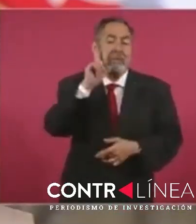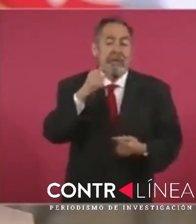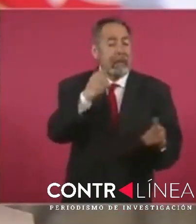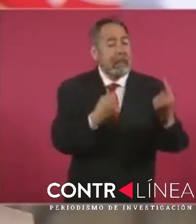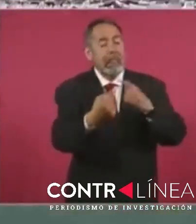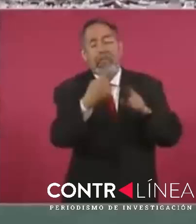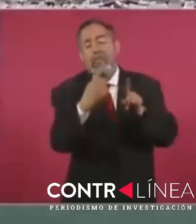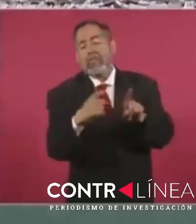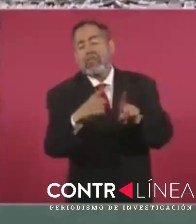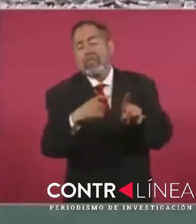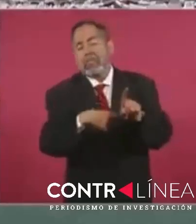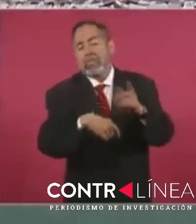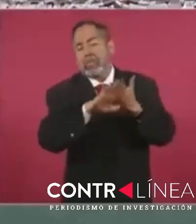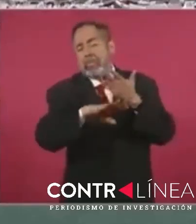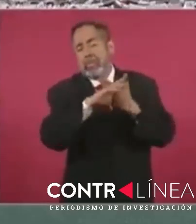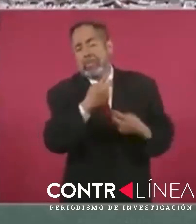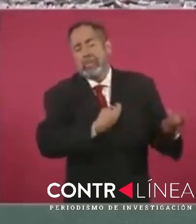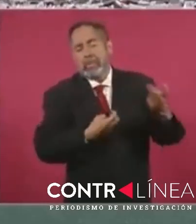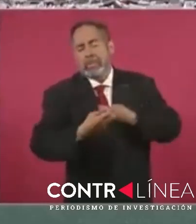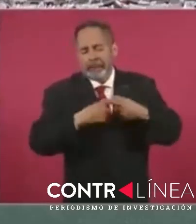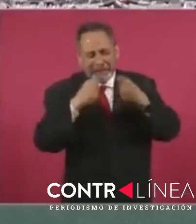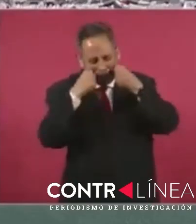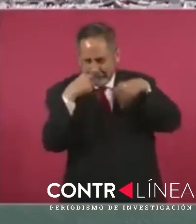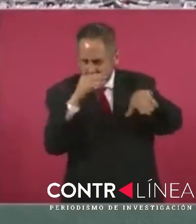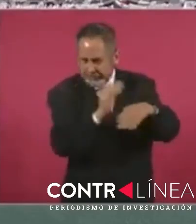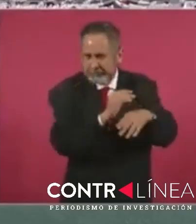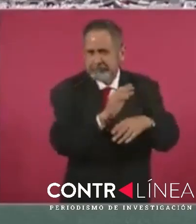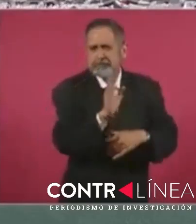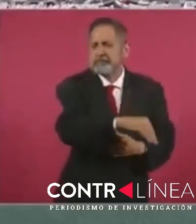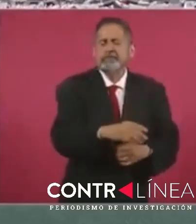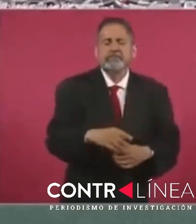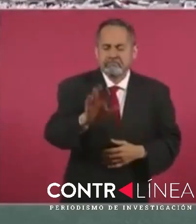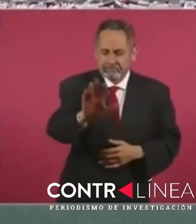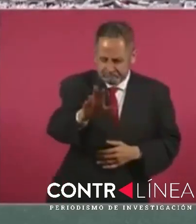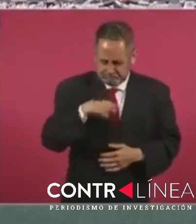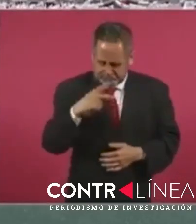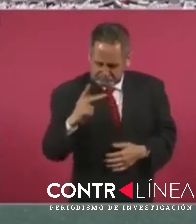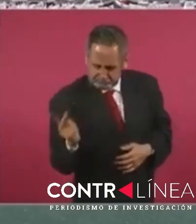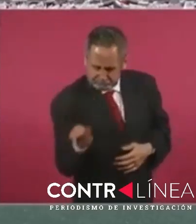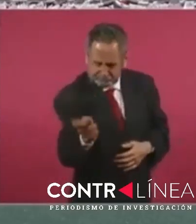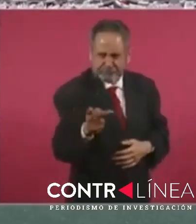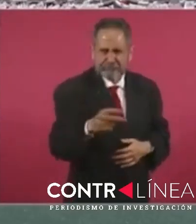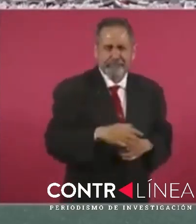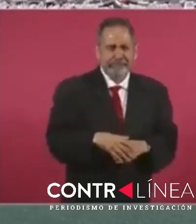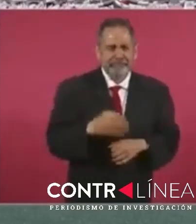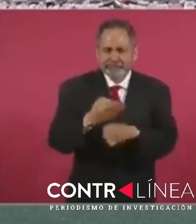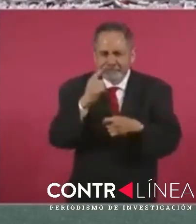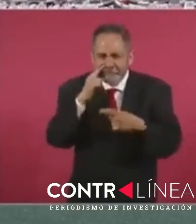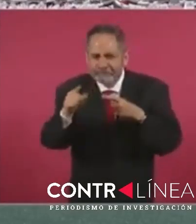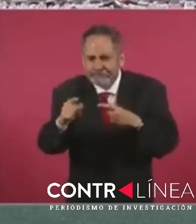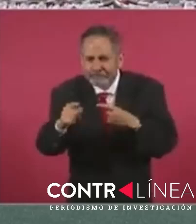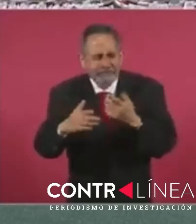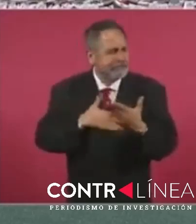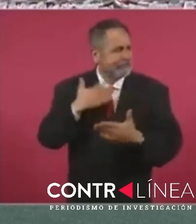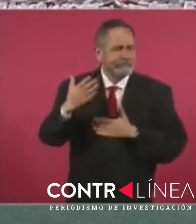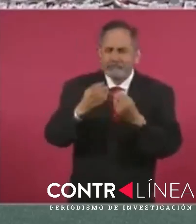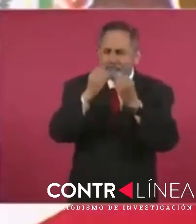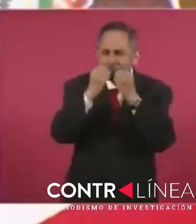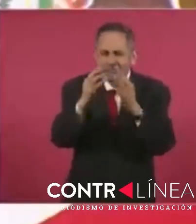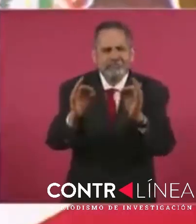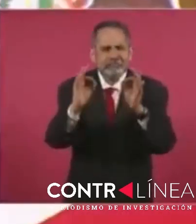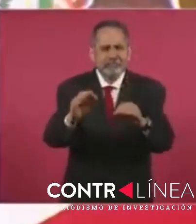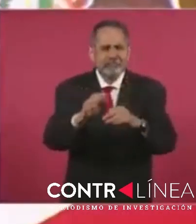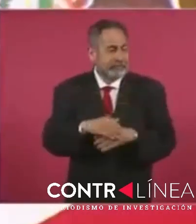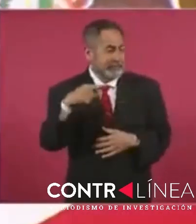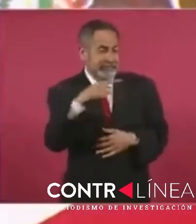van a criticar, pero es muy divertido porque como